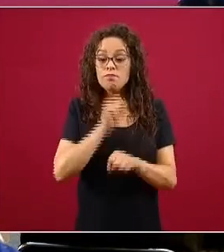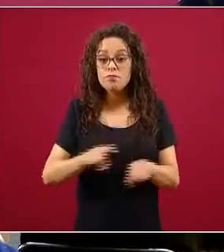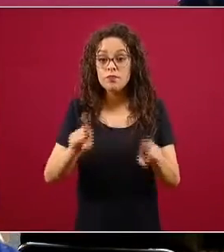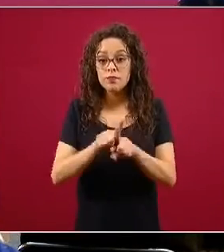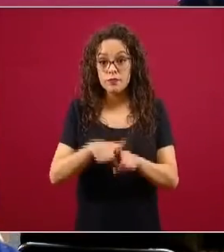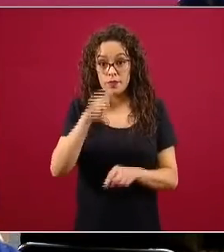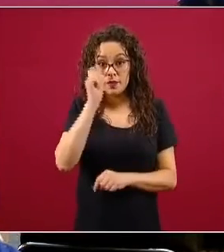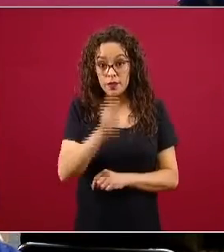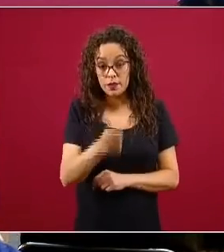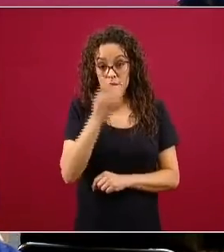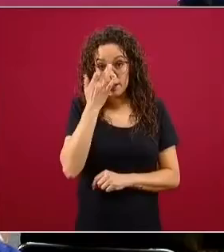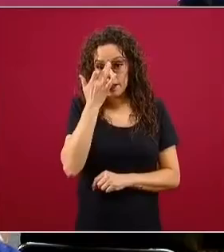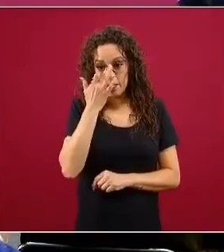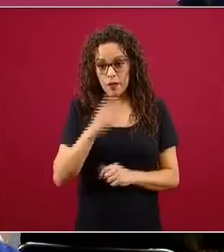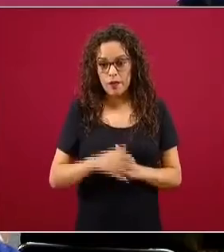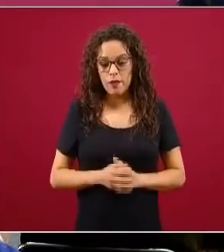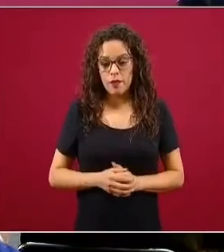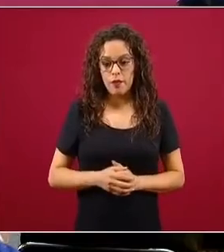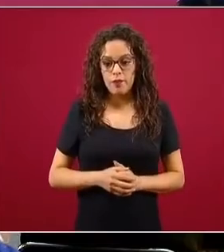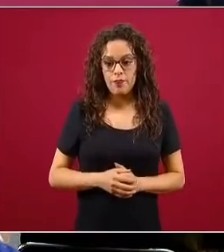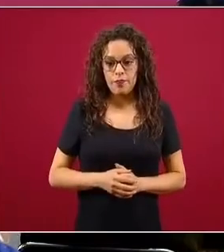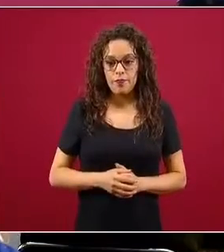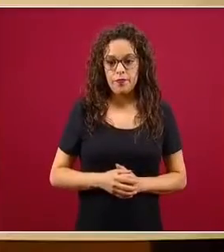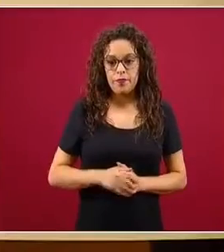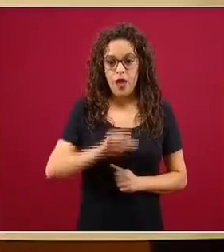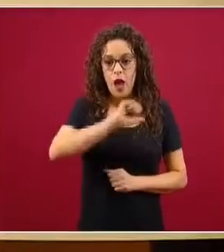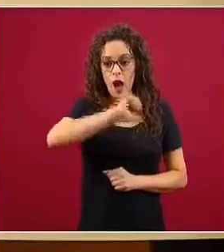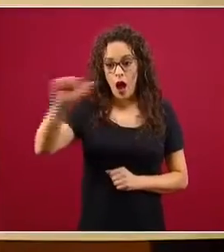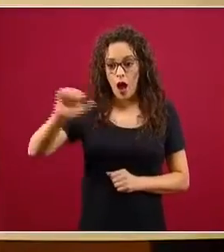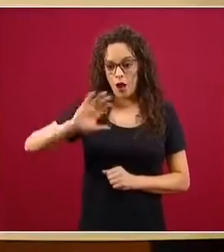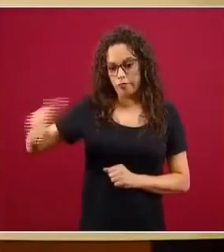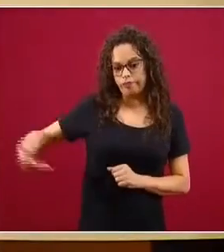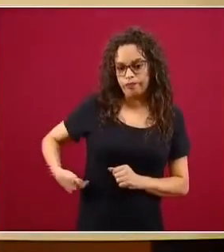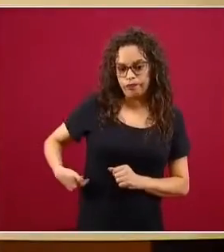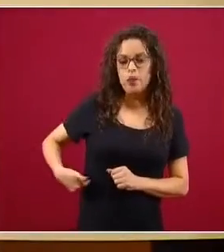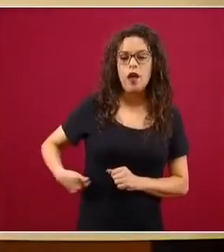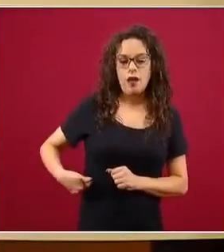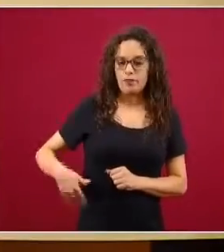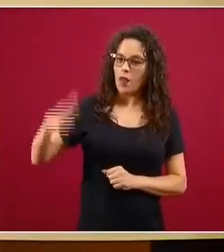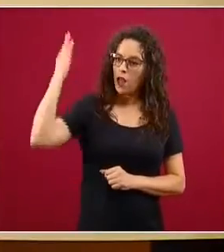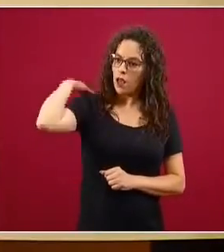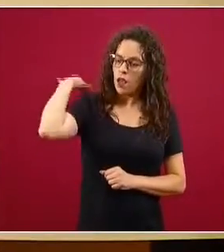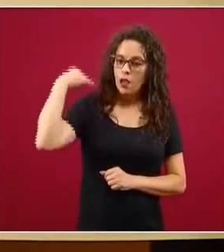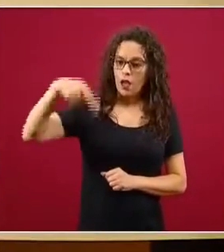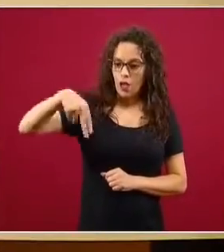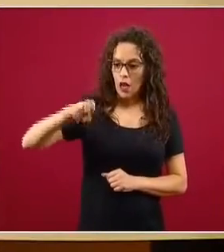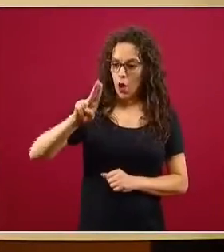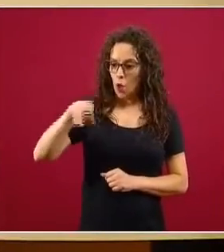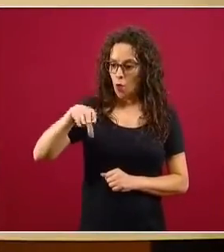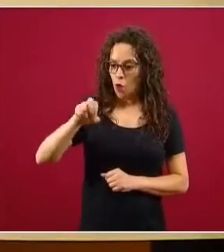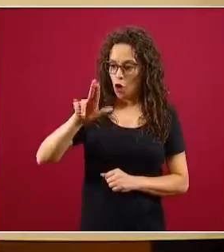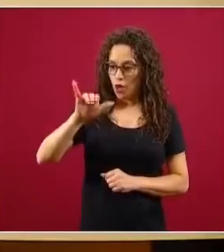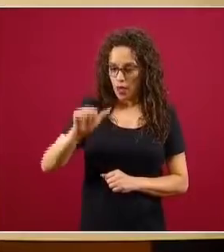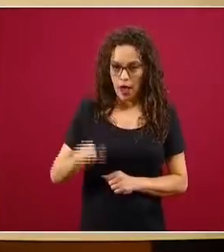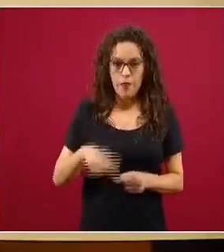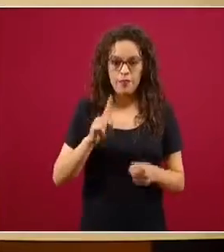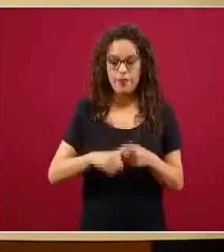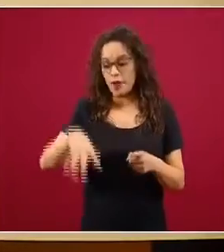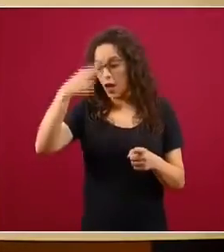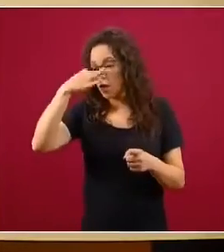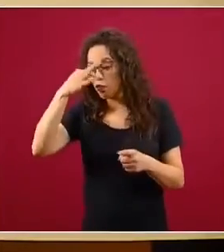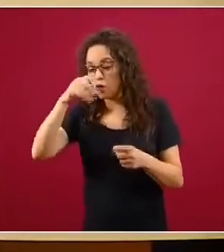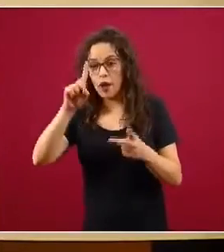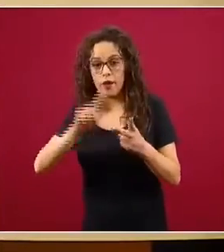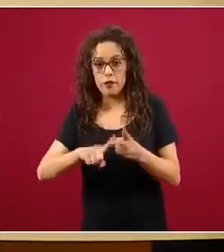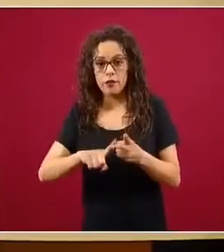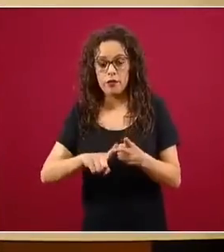agresiones, un componente también importante de accidentes, neumonía e influenza, que también se ha comentado como la octava causa de muerte